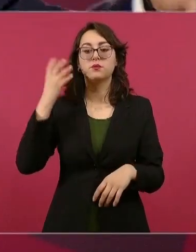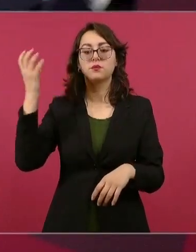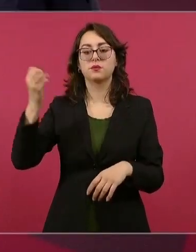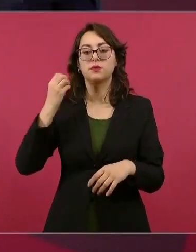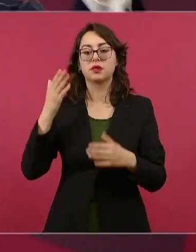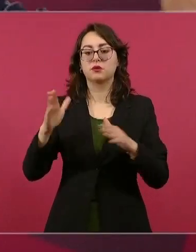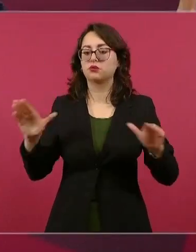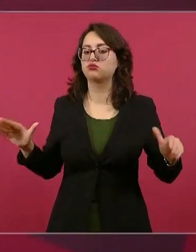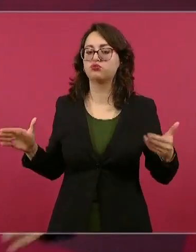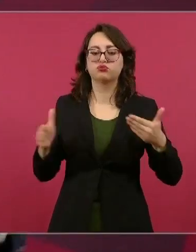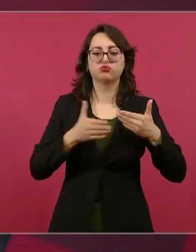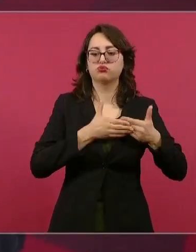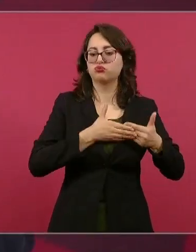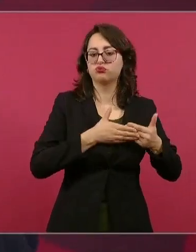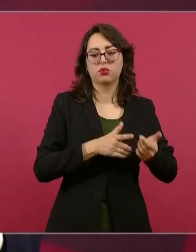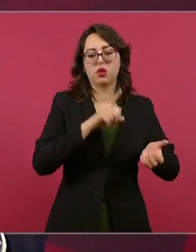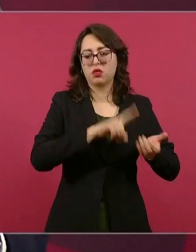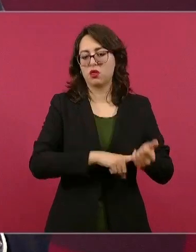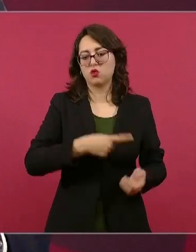interno.